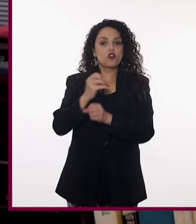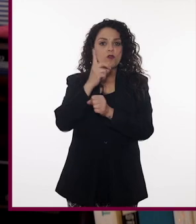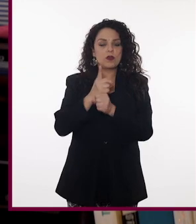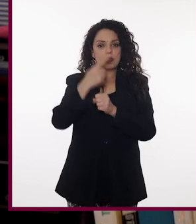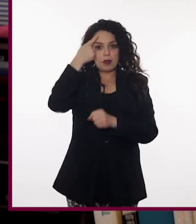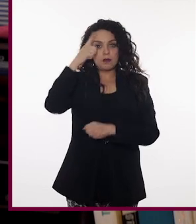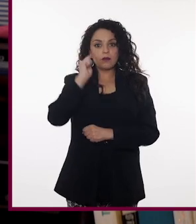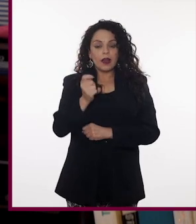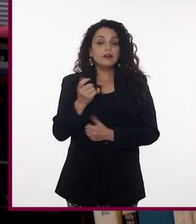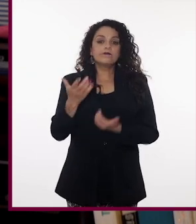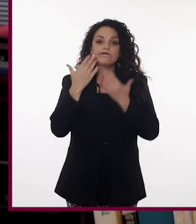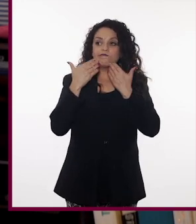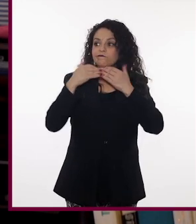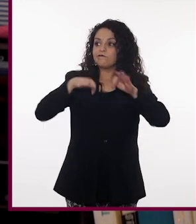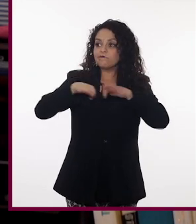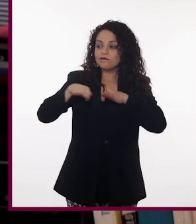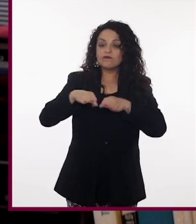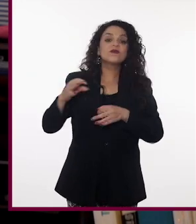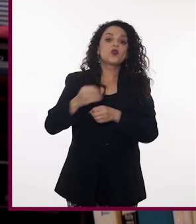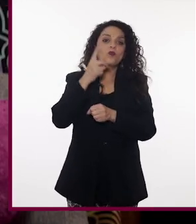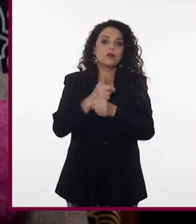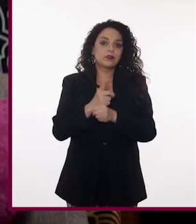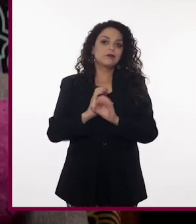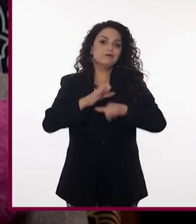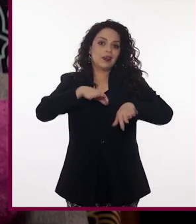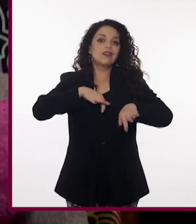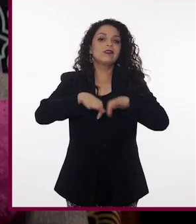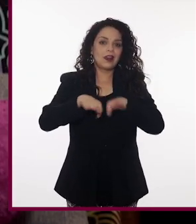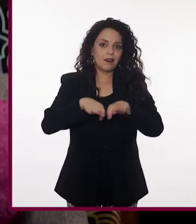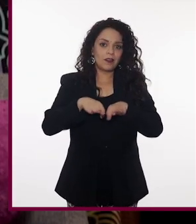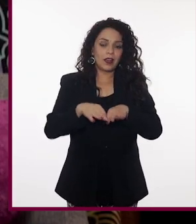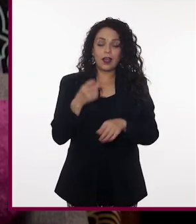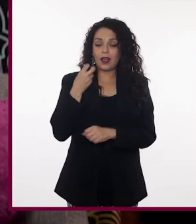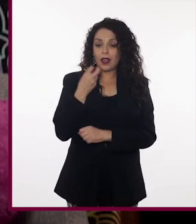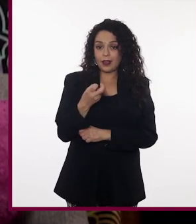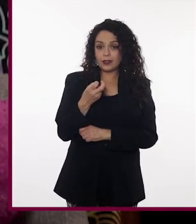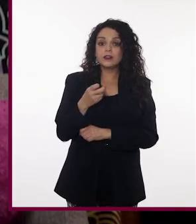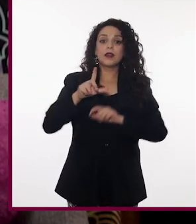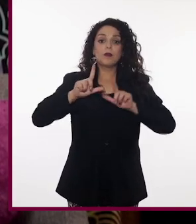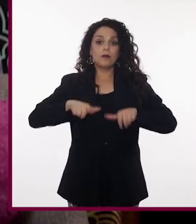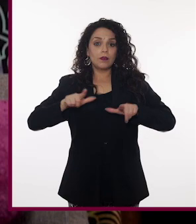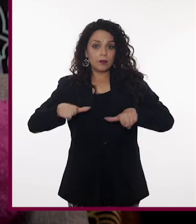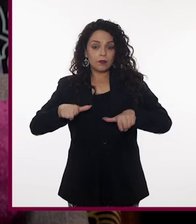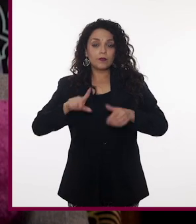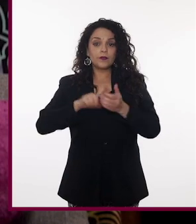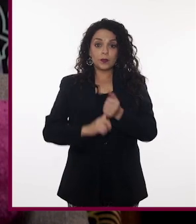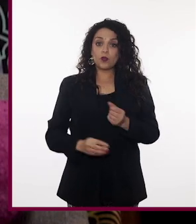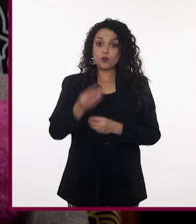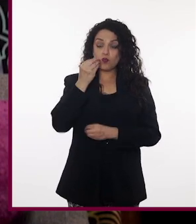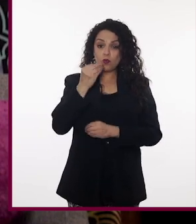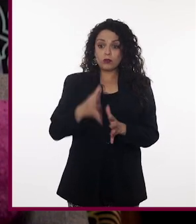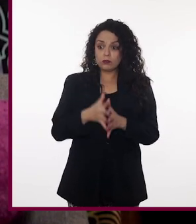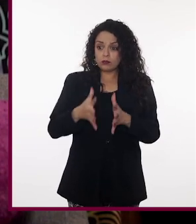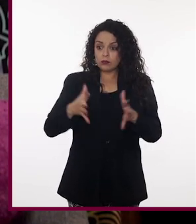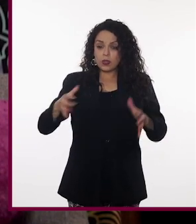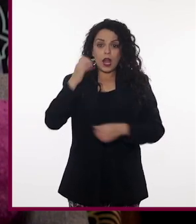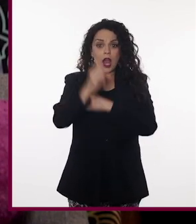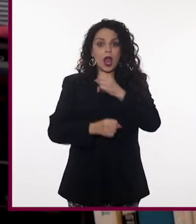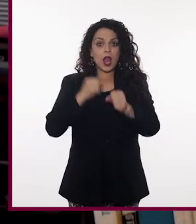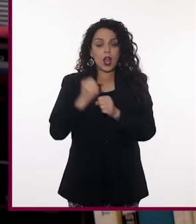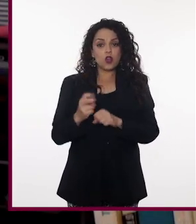la falta de empleo y oportunidades laborales. De hecho, este tipo de plataformas crecieron mucho en el año